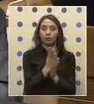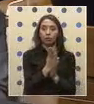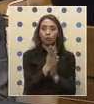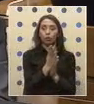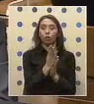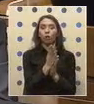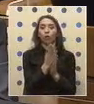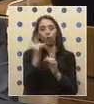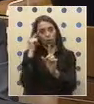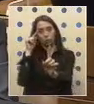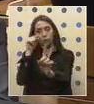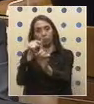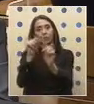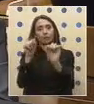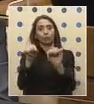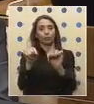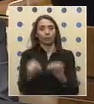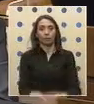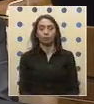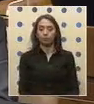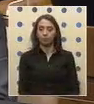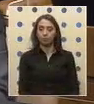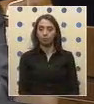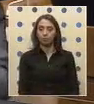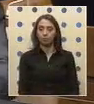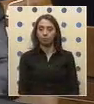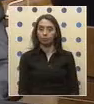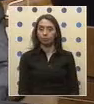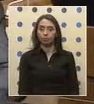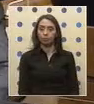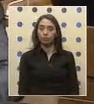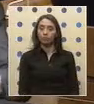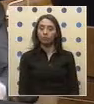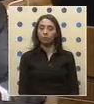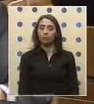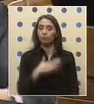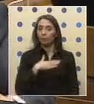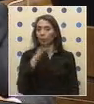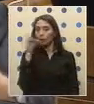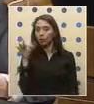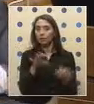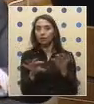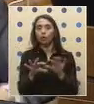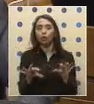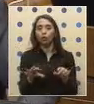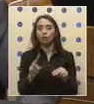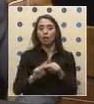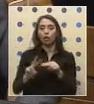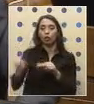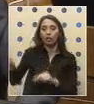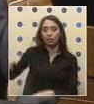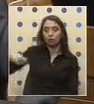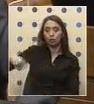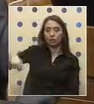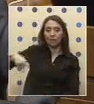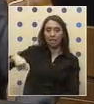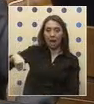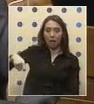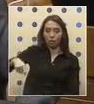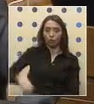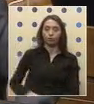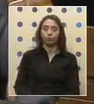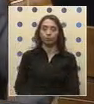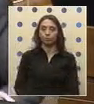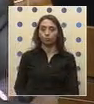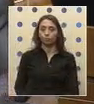en esa dirección. Y yo quiero decir un par de cosas respecto a lo que hizo el Senado